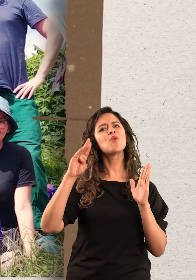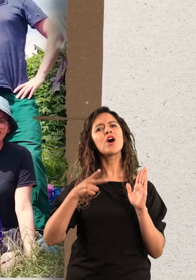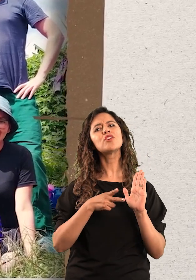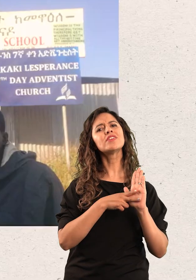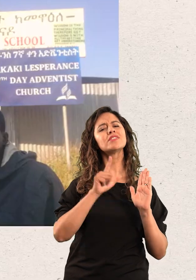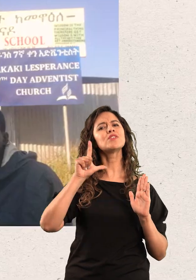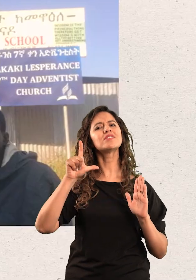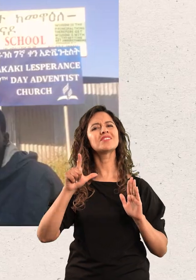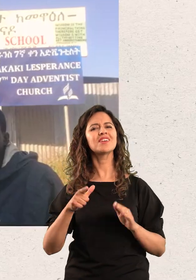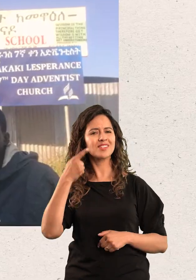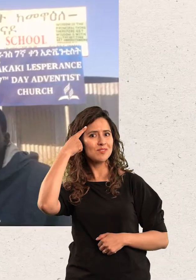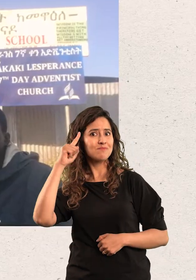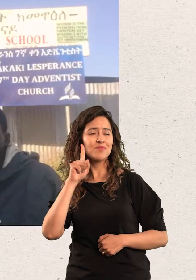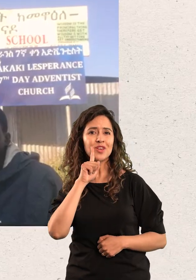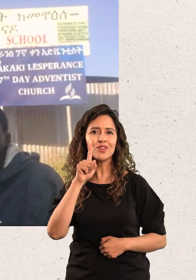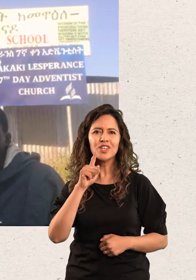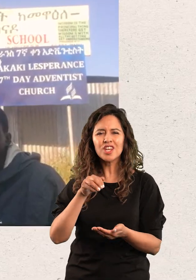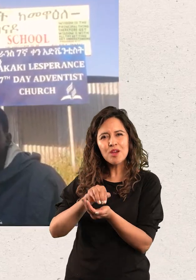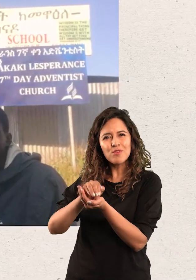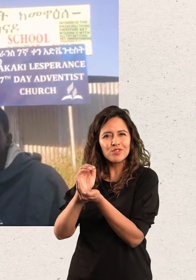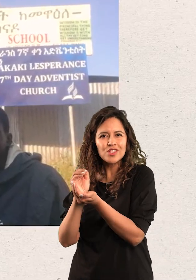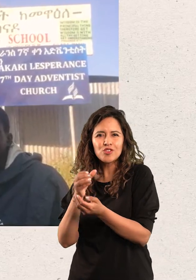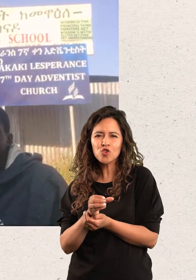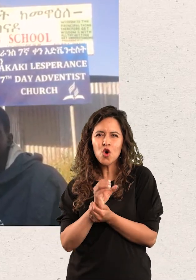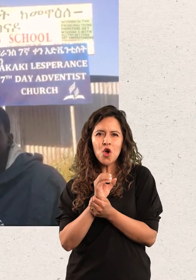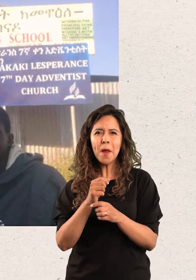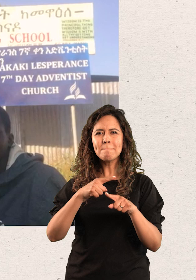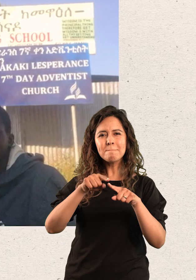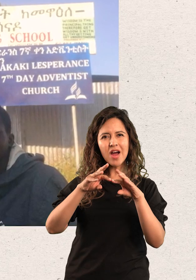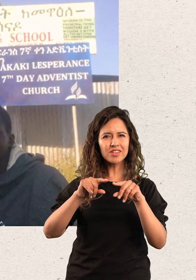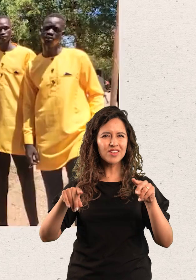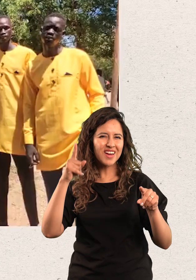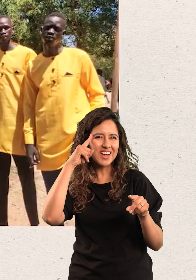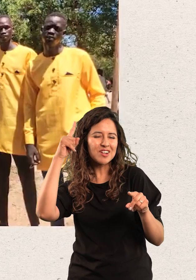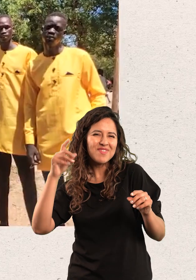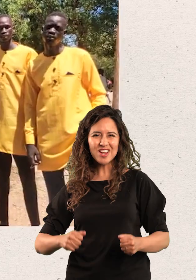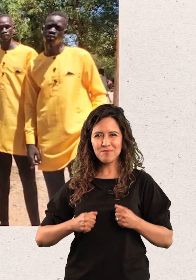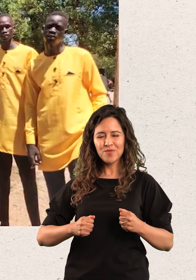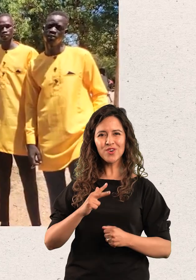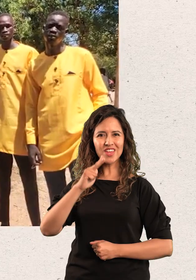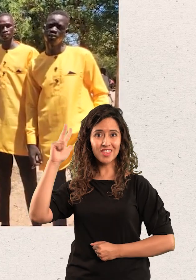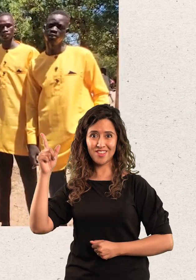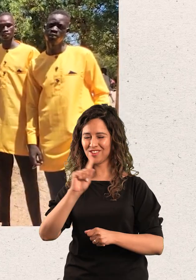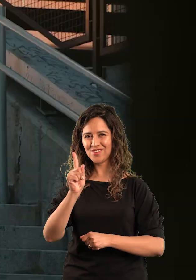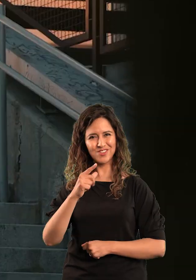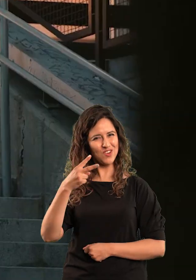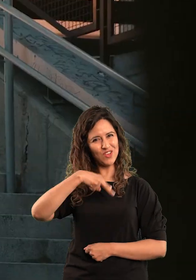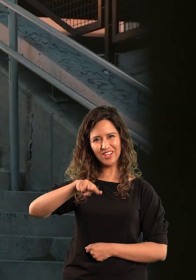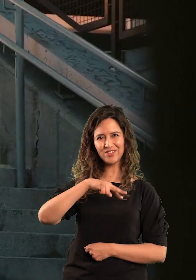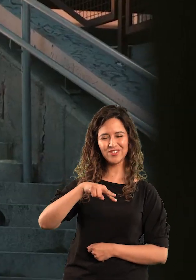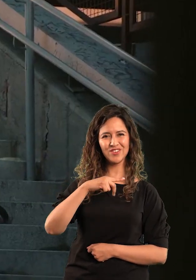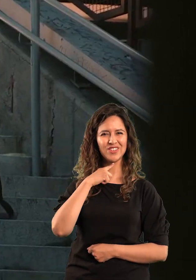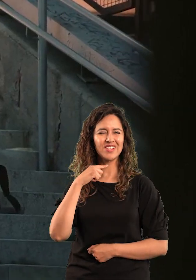que dice: pero tenemos este tesoro en vasos de barro, para que la excelencia del poder sea de Dios y no de nosotros, que